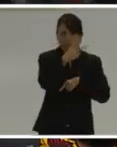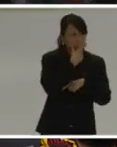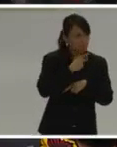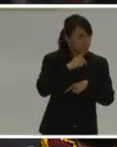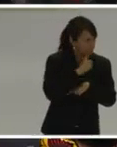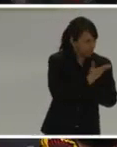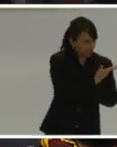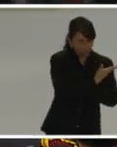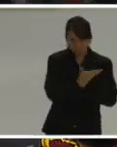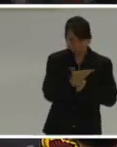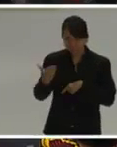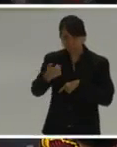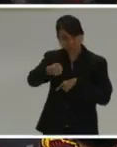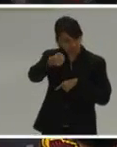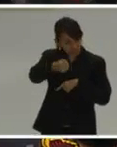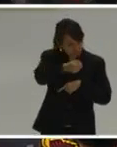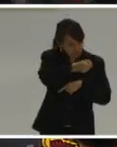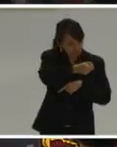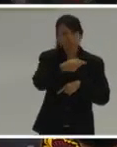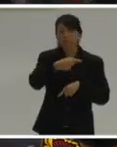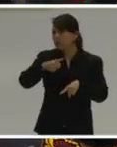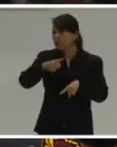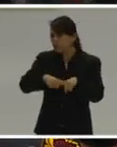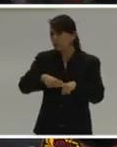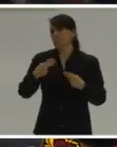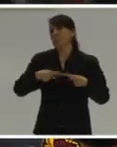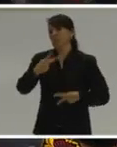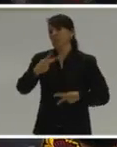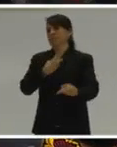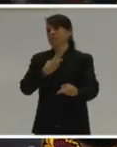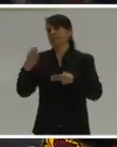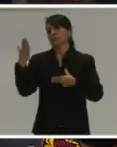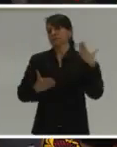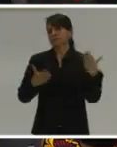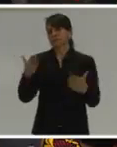quienes nos encontramos en esta oportunidad